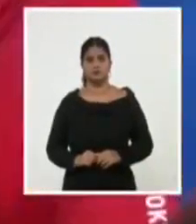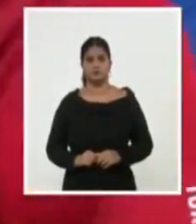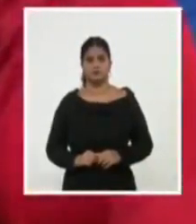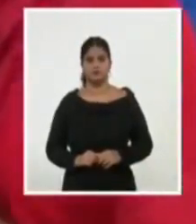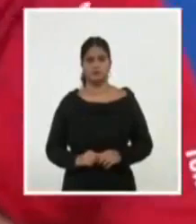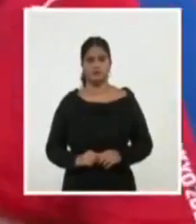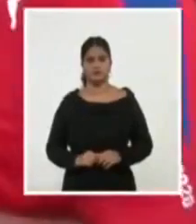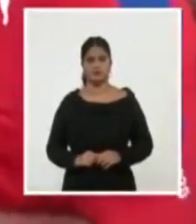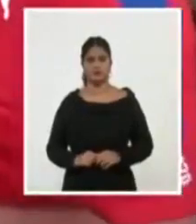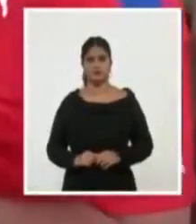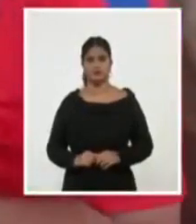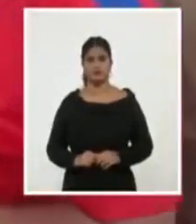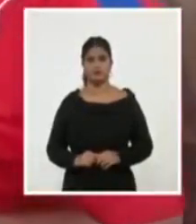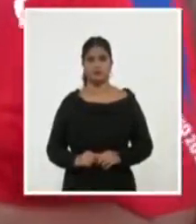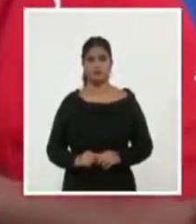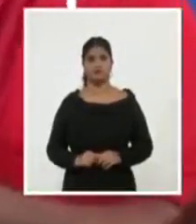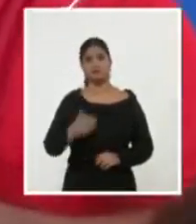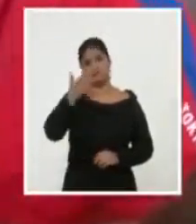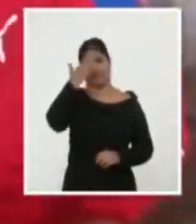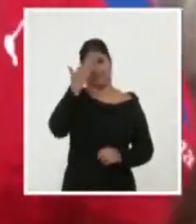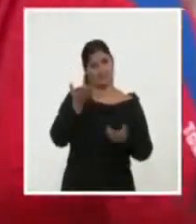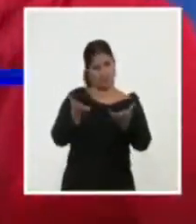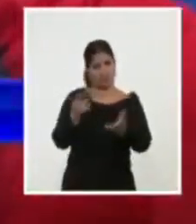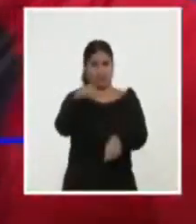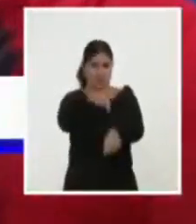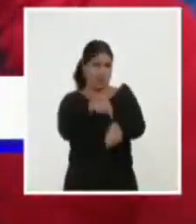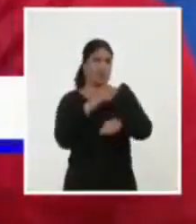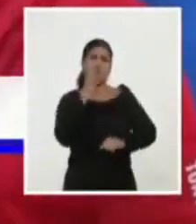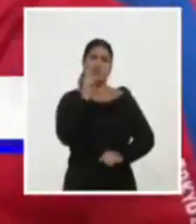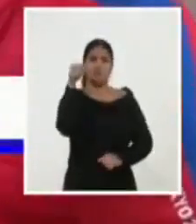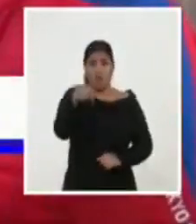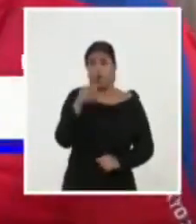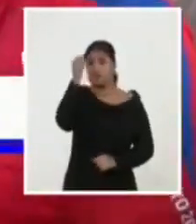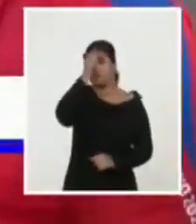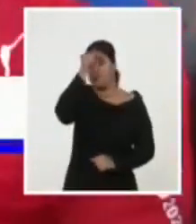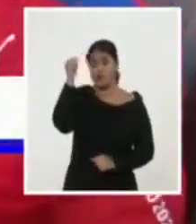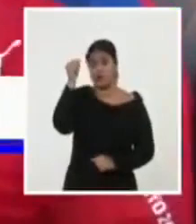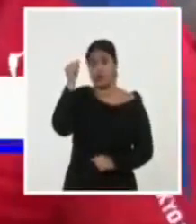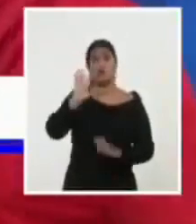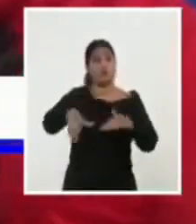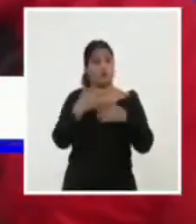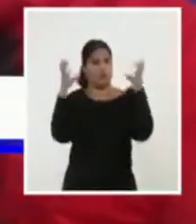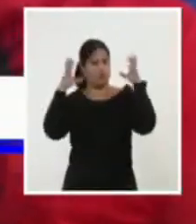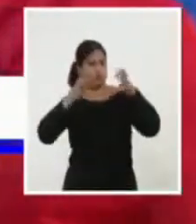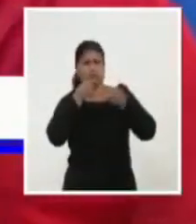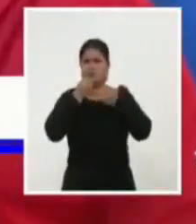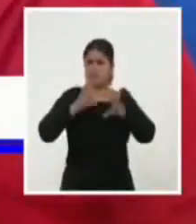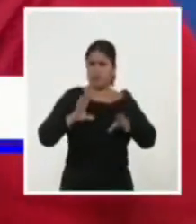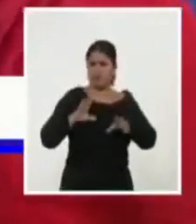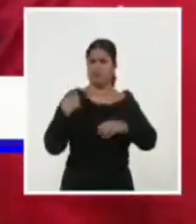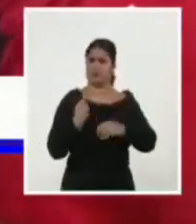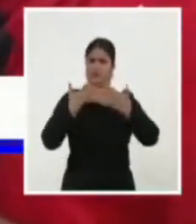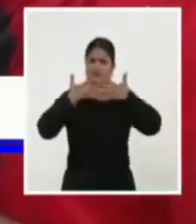preciso de aviones, la bondad. Les agradezco muchísimo poder pasar con ustedes este pedazo de domingo en un encuentro que ha sido una acción antiimperialista,